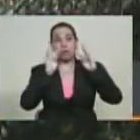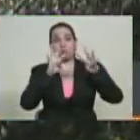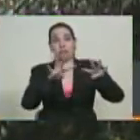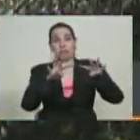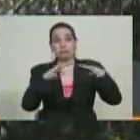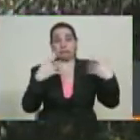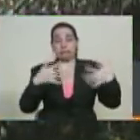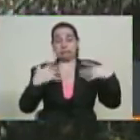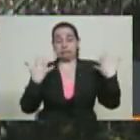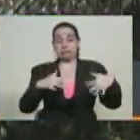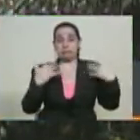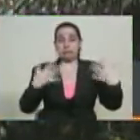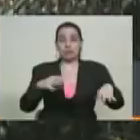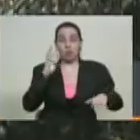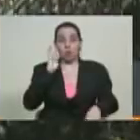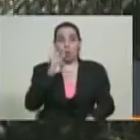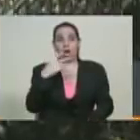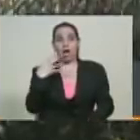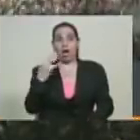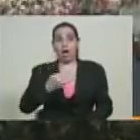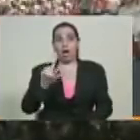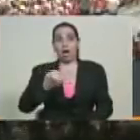punta.